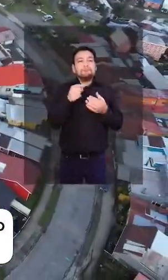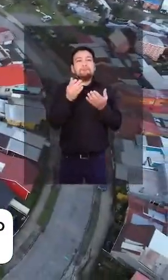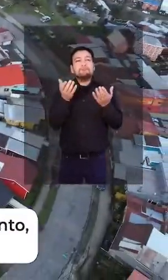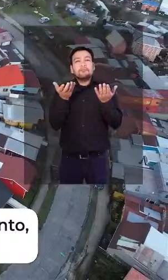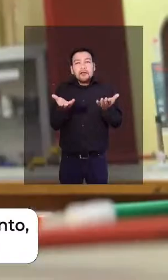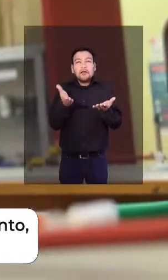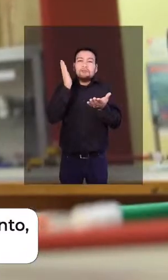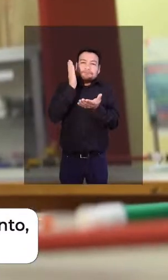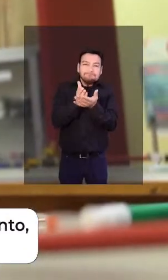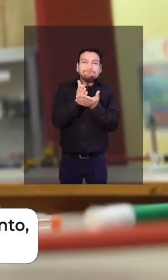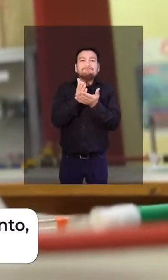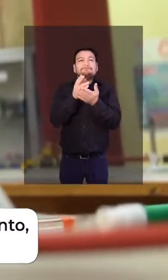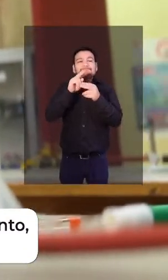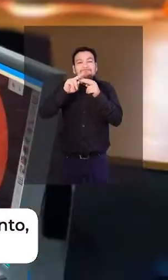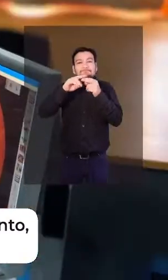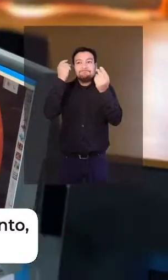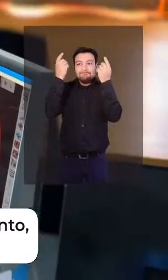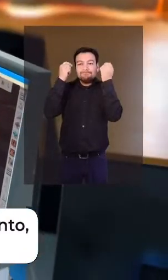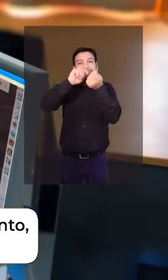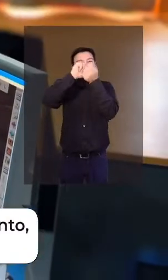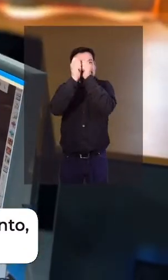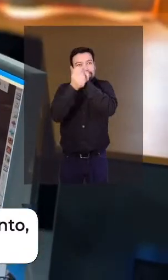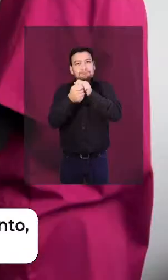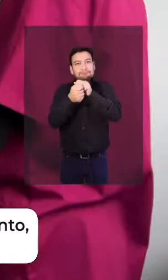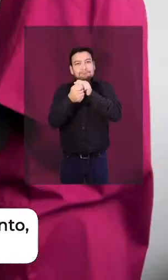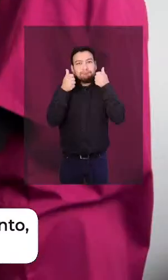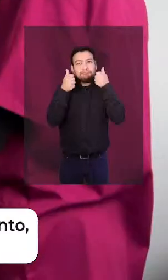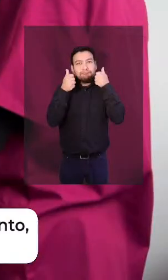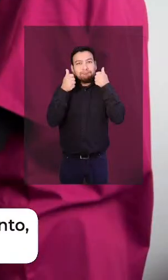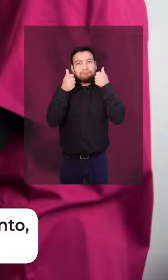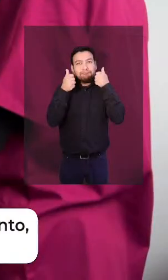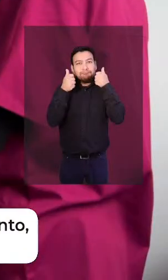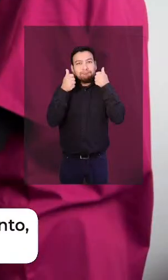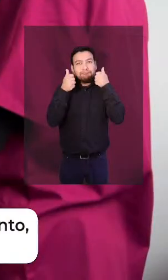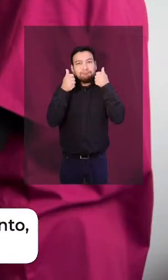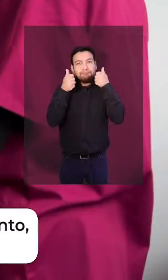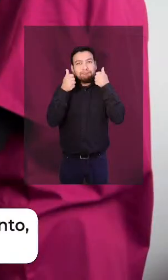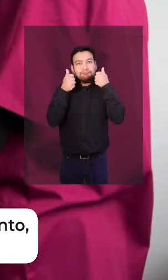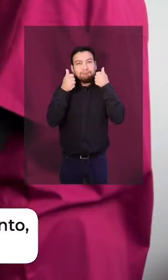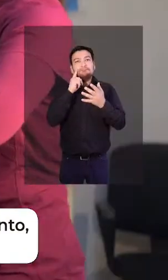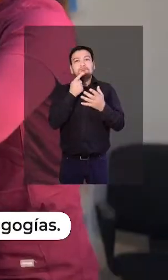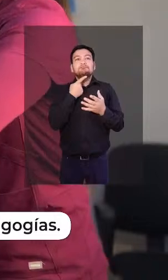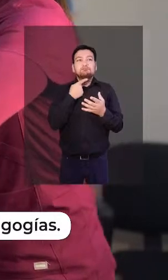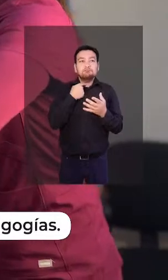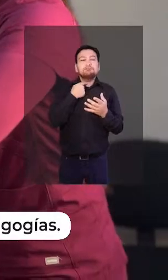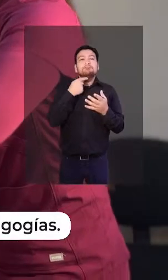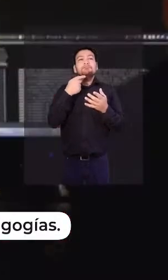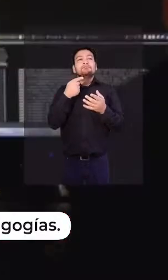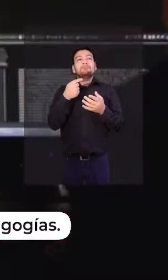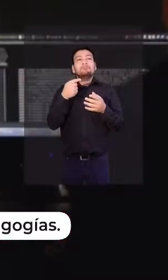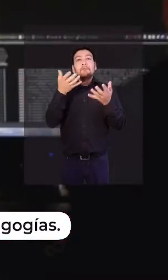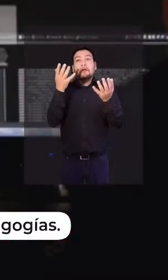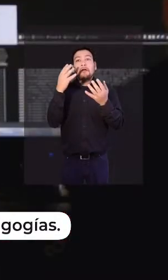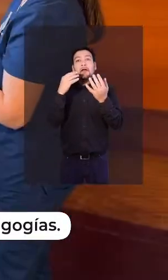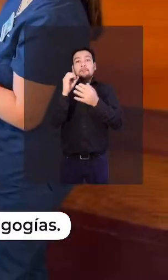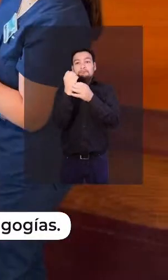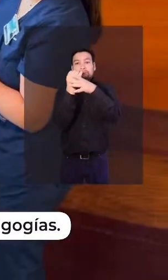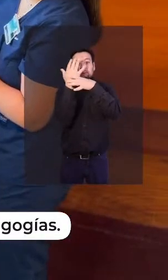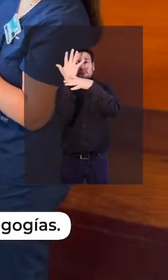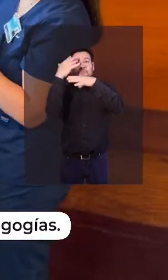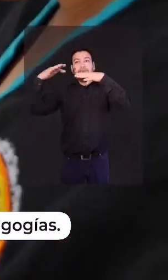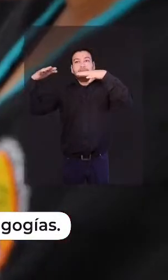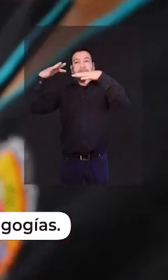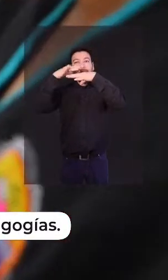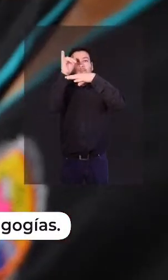regional, abarcando áreas fundamentales del conocimiento como las ciencias sociales, ciencias de la salud, ingeniería